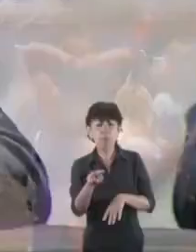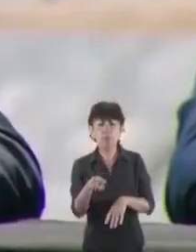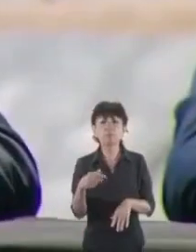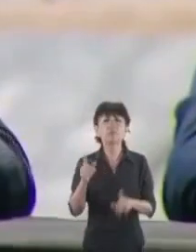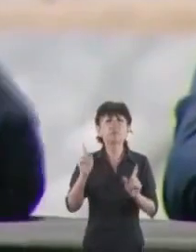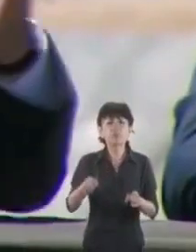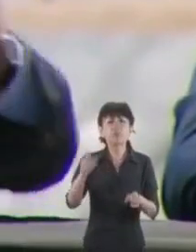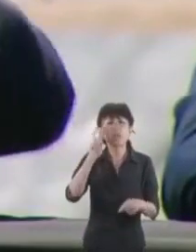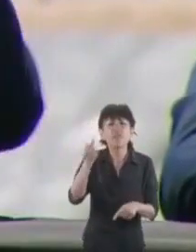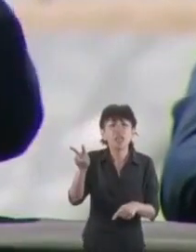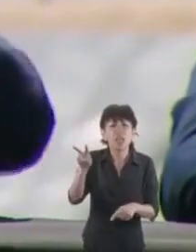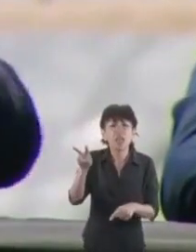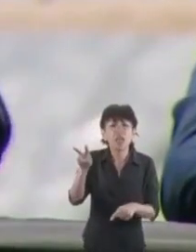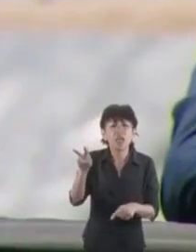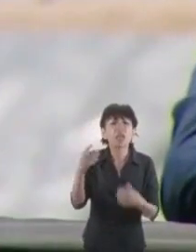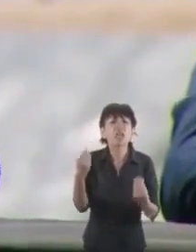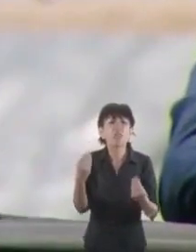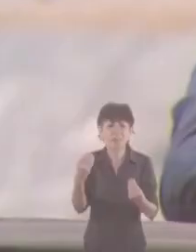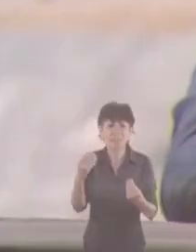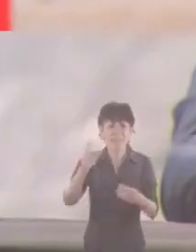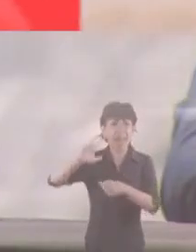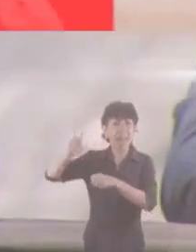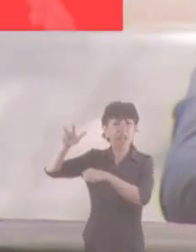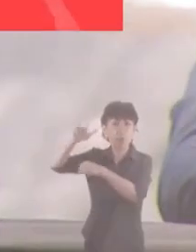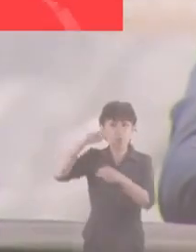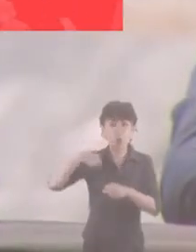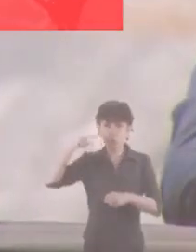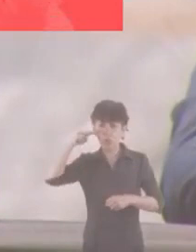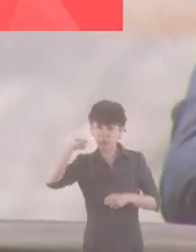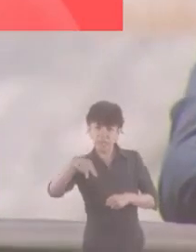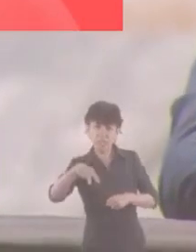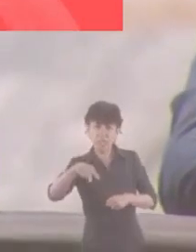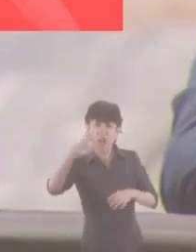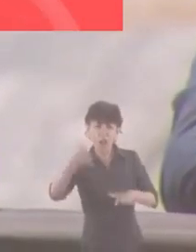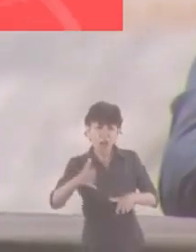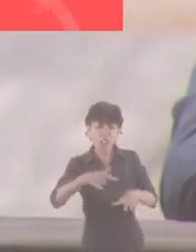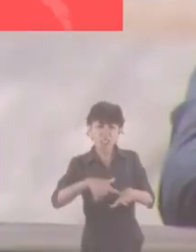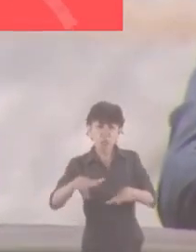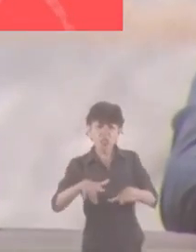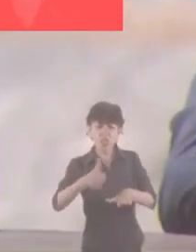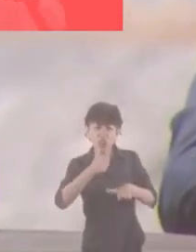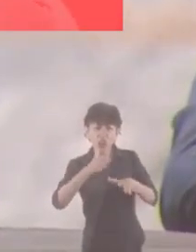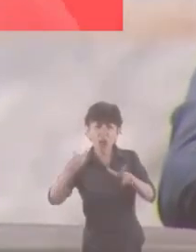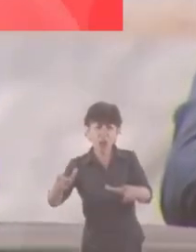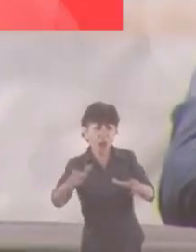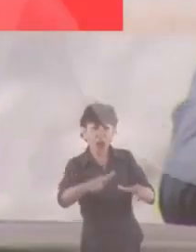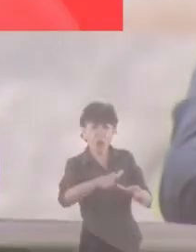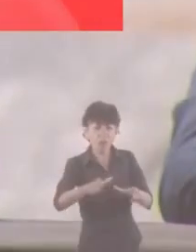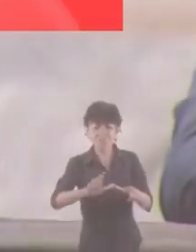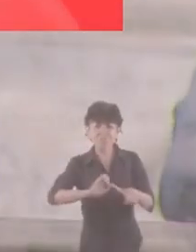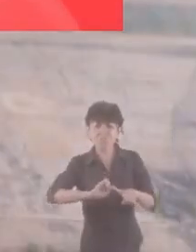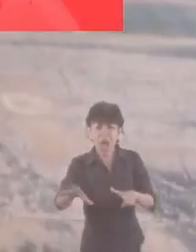por el helicóptero, sigan acumulando aguas servidas, contaminando